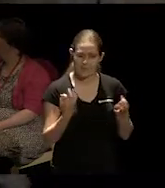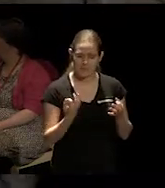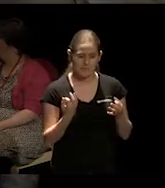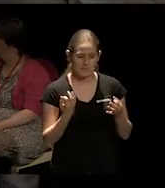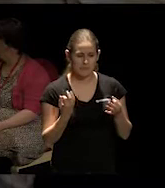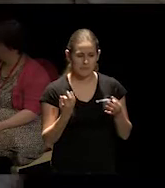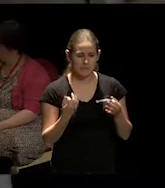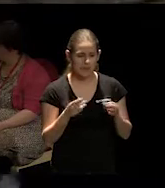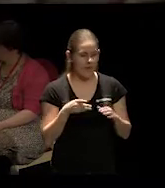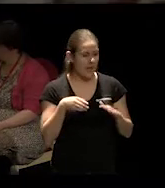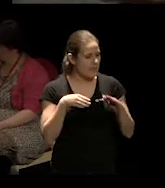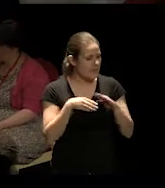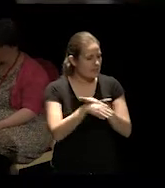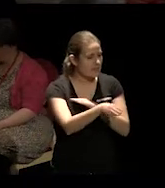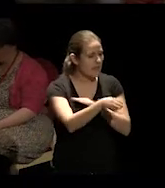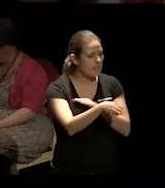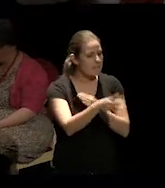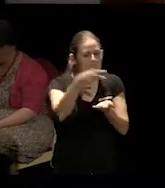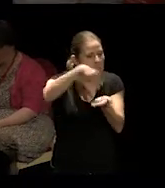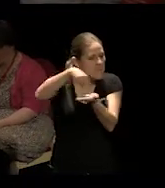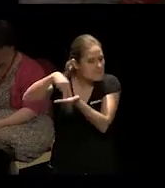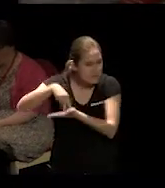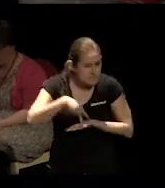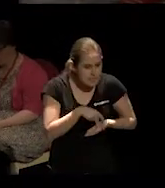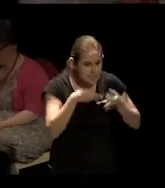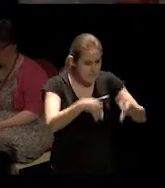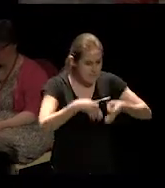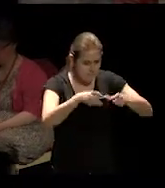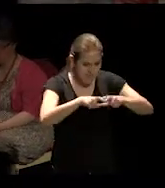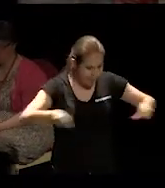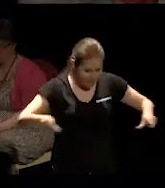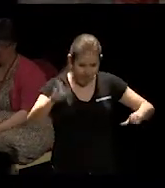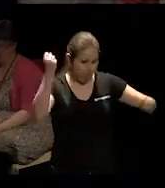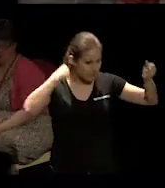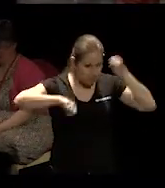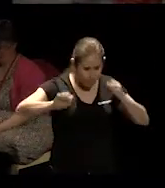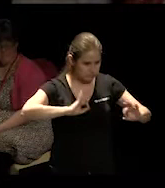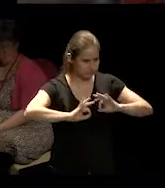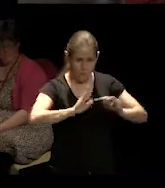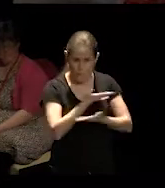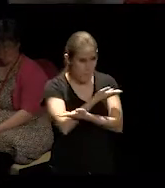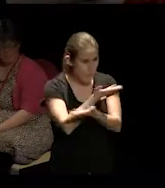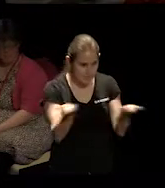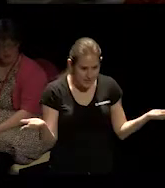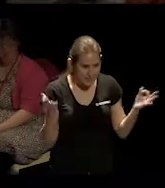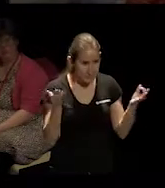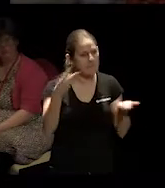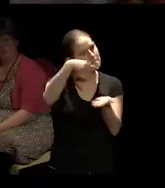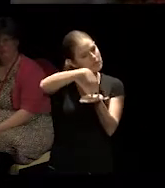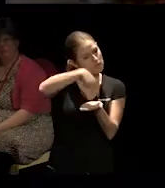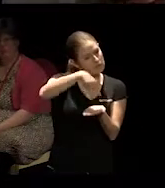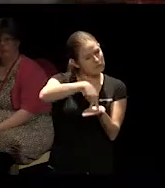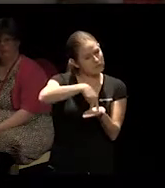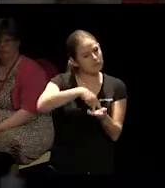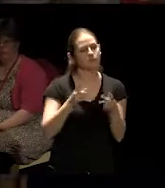la concepción del espectáculo teatral desde el principio, y dos, que necesitamos soluciones distintas a las tecnológicas